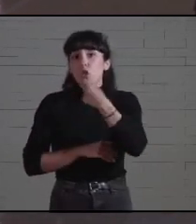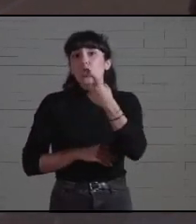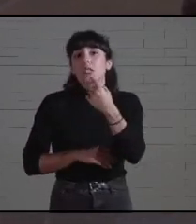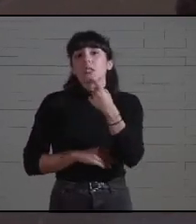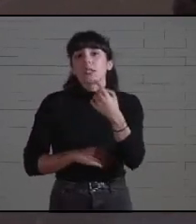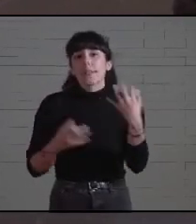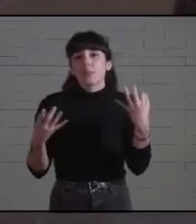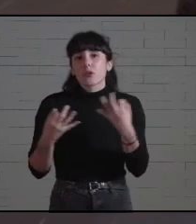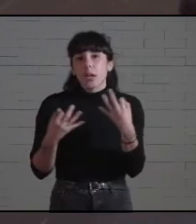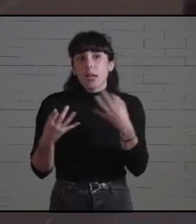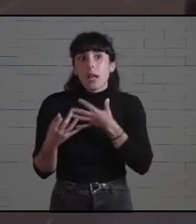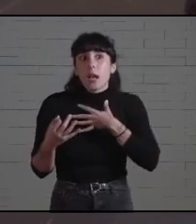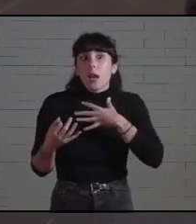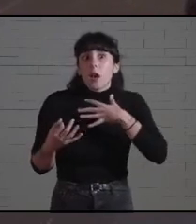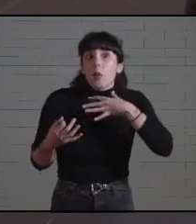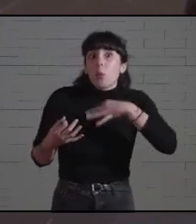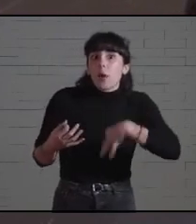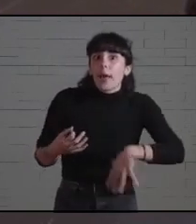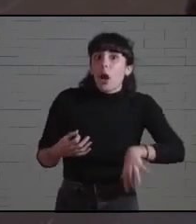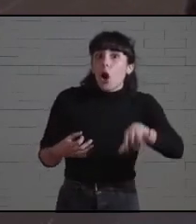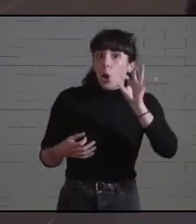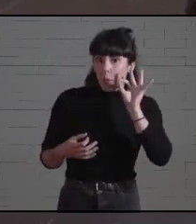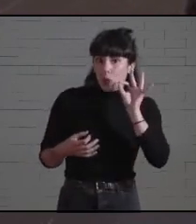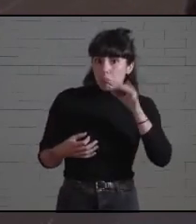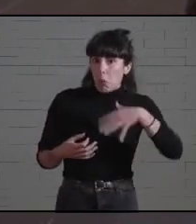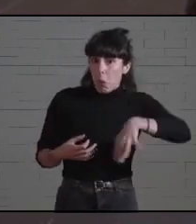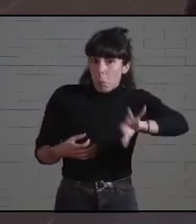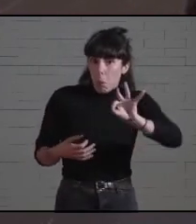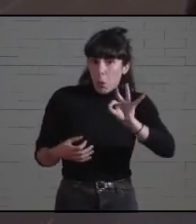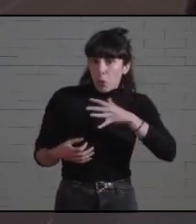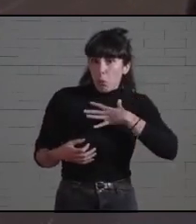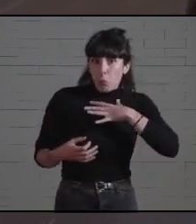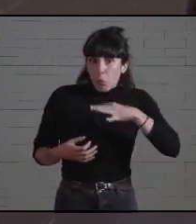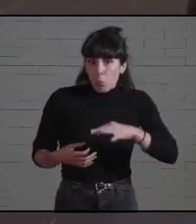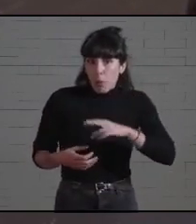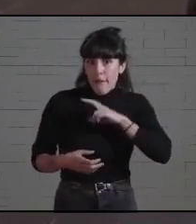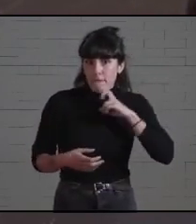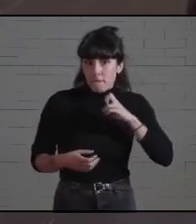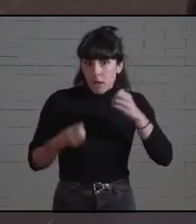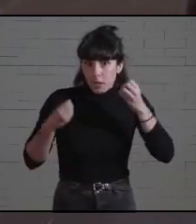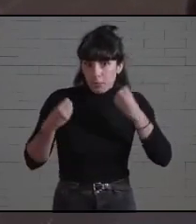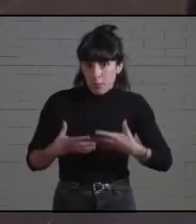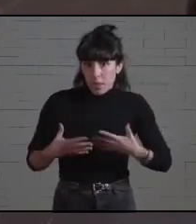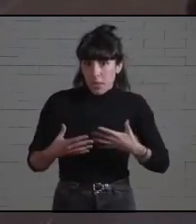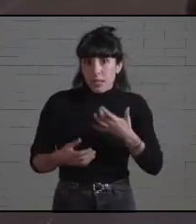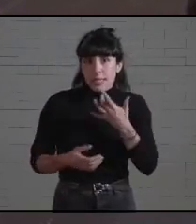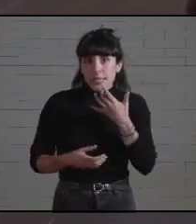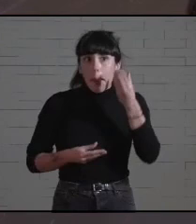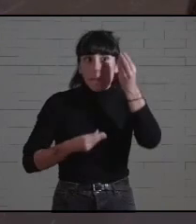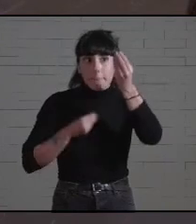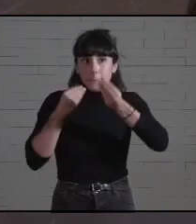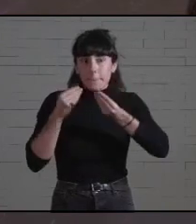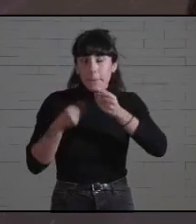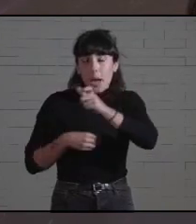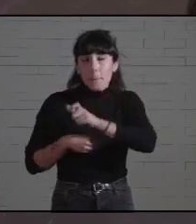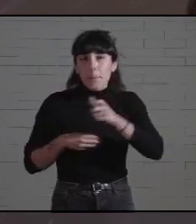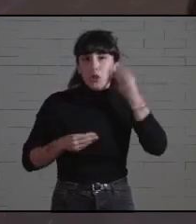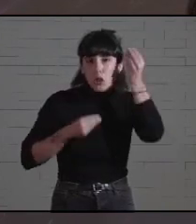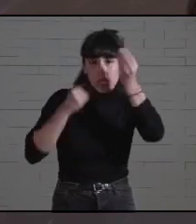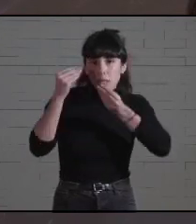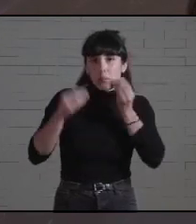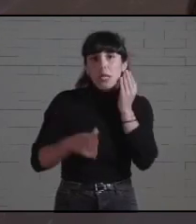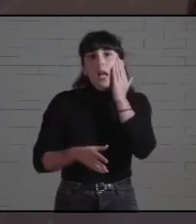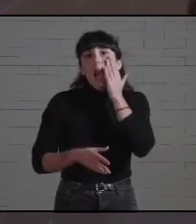es que eso puede ser una opción legítima y absolutamente válida. Si hay personas que piensan que parejas, que el apego ahora